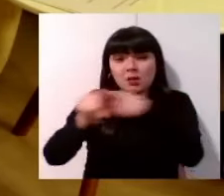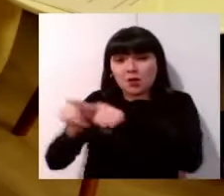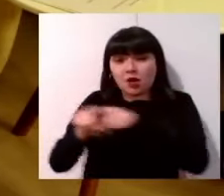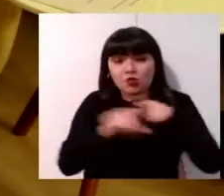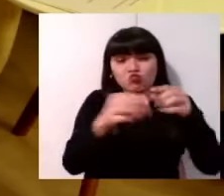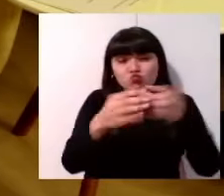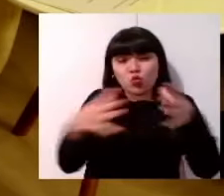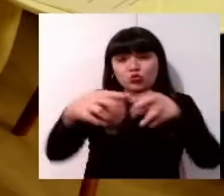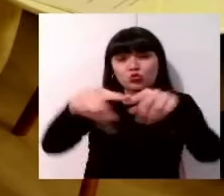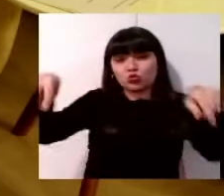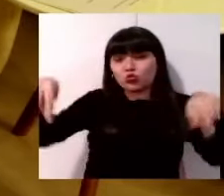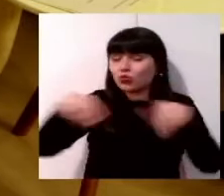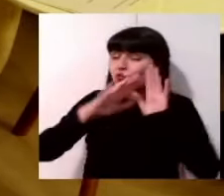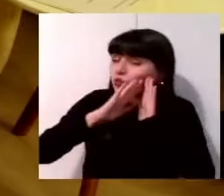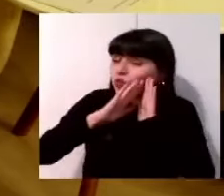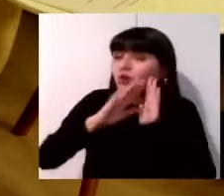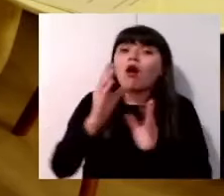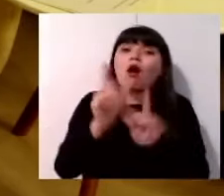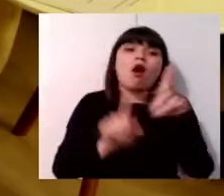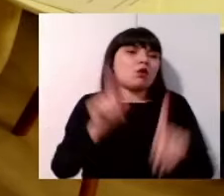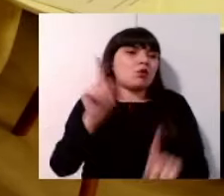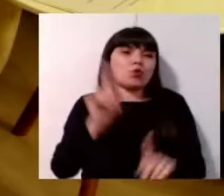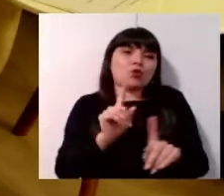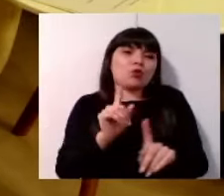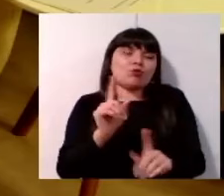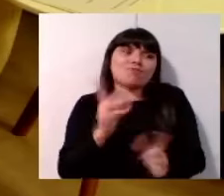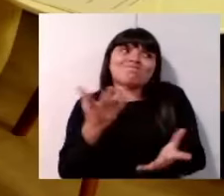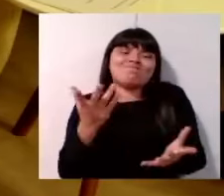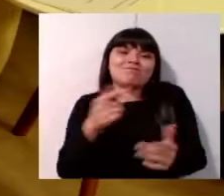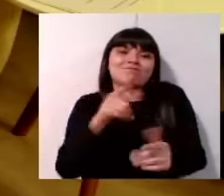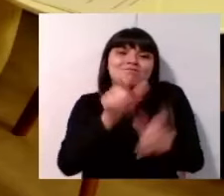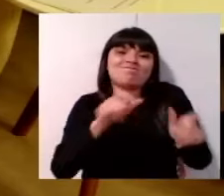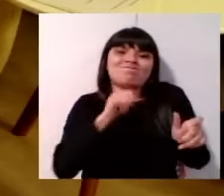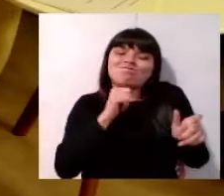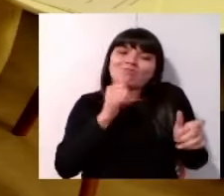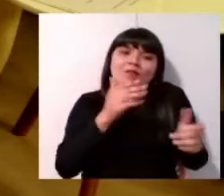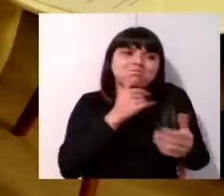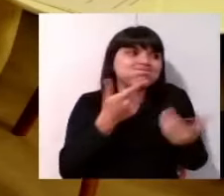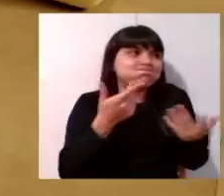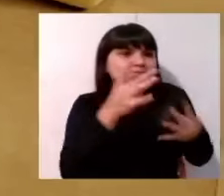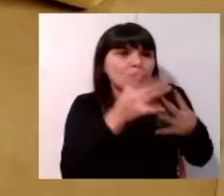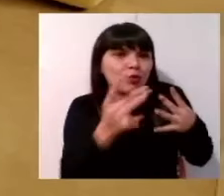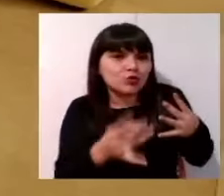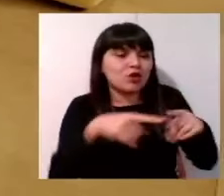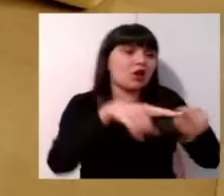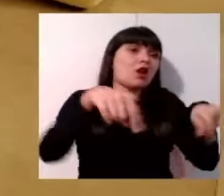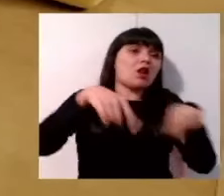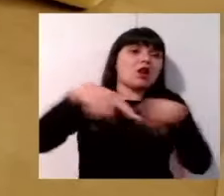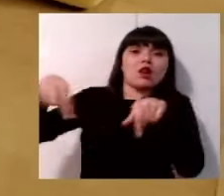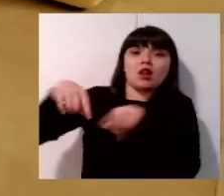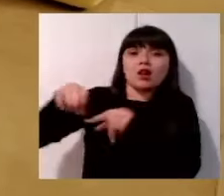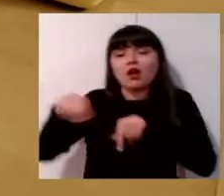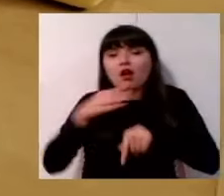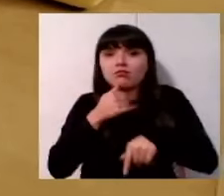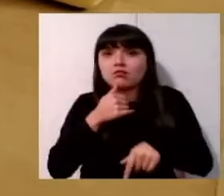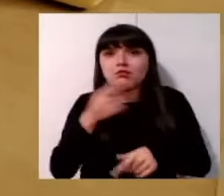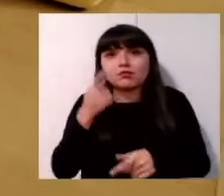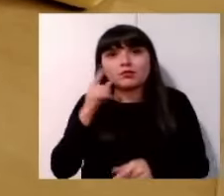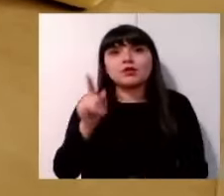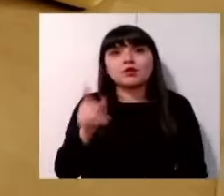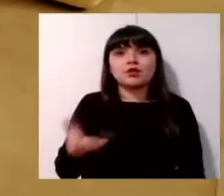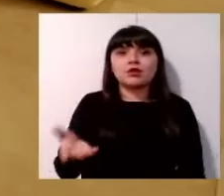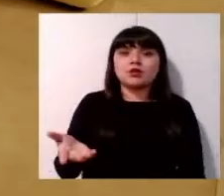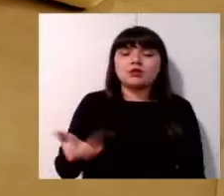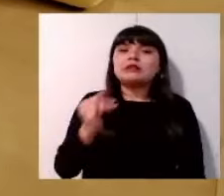que no tiene muchas opciones de cómo duerman. Pero ¿cuál es la recomendación de cómo debieran dormir los hijos? Mira, que duerman varios